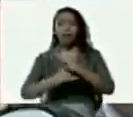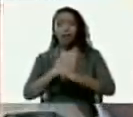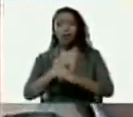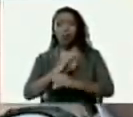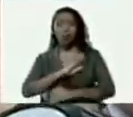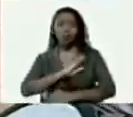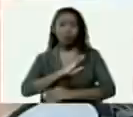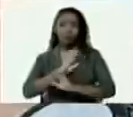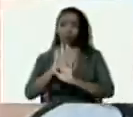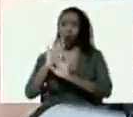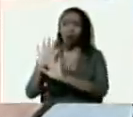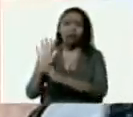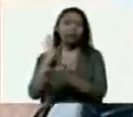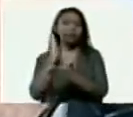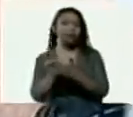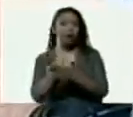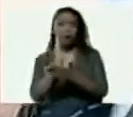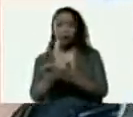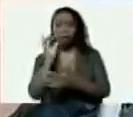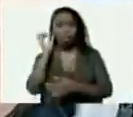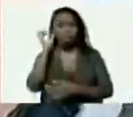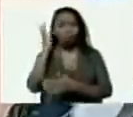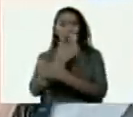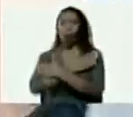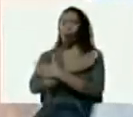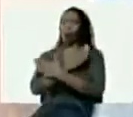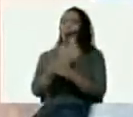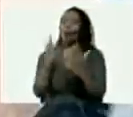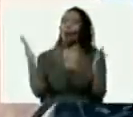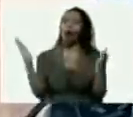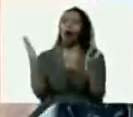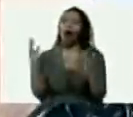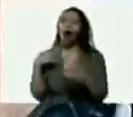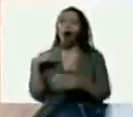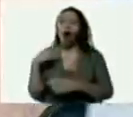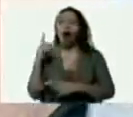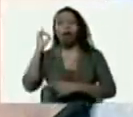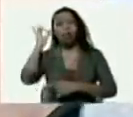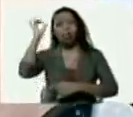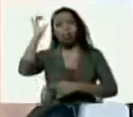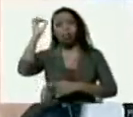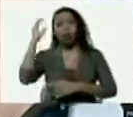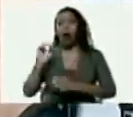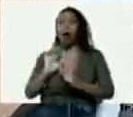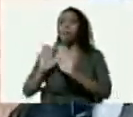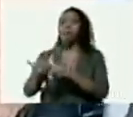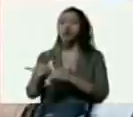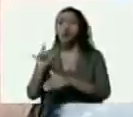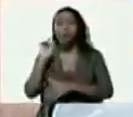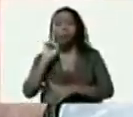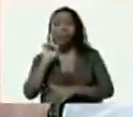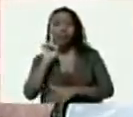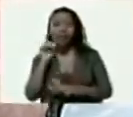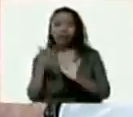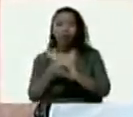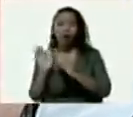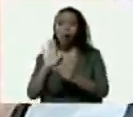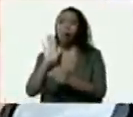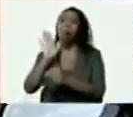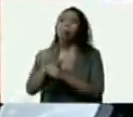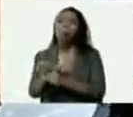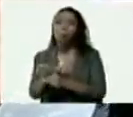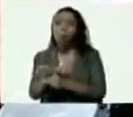propias porque siempre están dispuestas o a ensalzar algunas de las mentiras que dice o a tapar algunos de